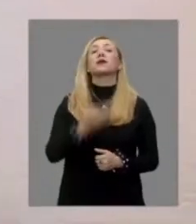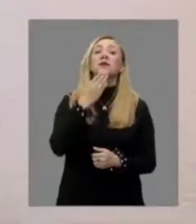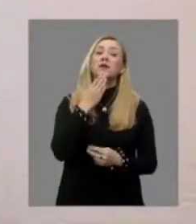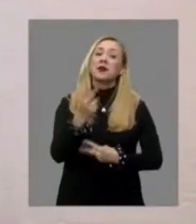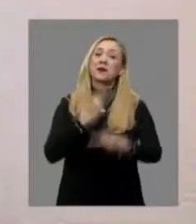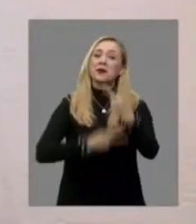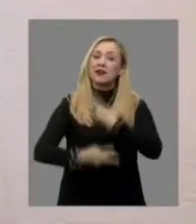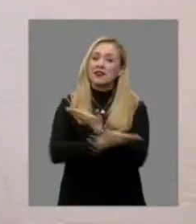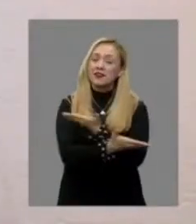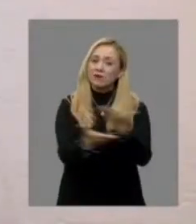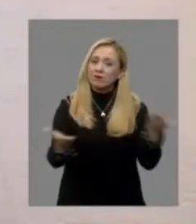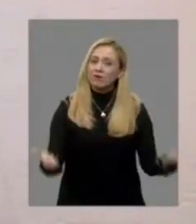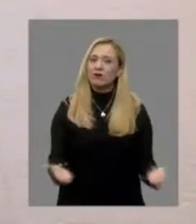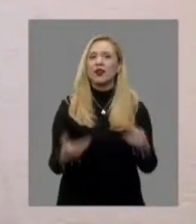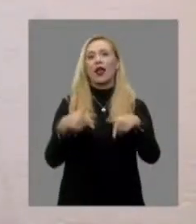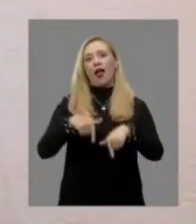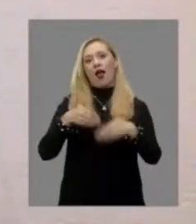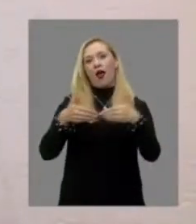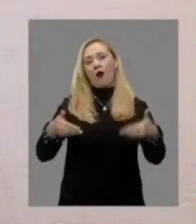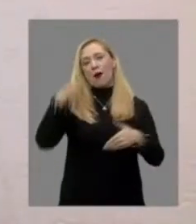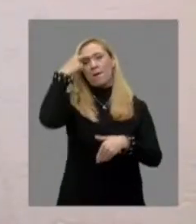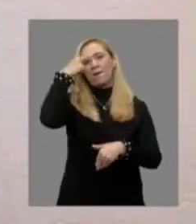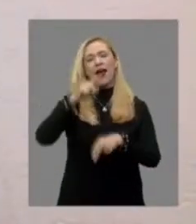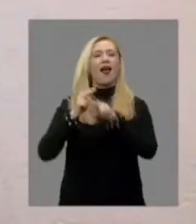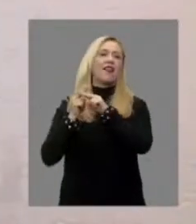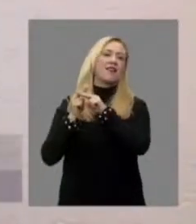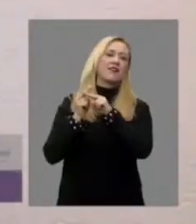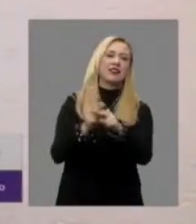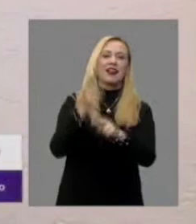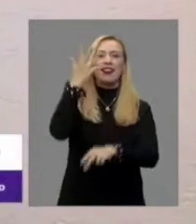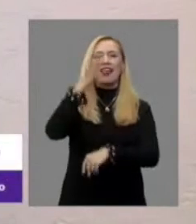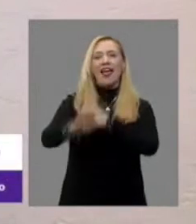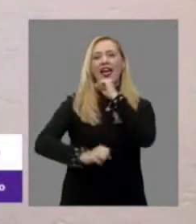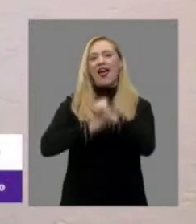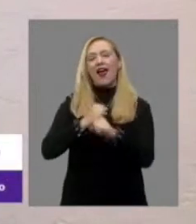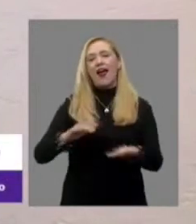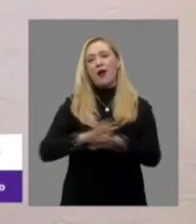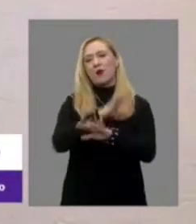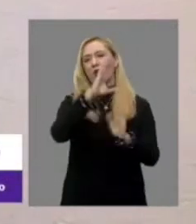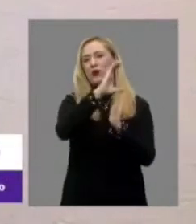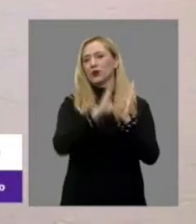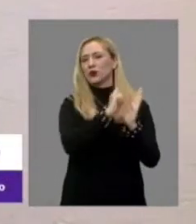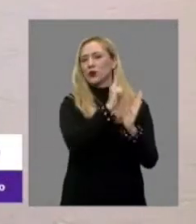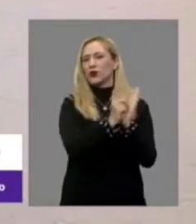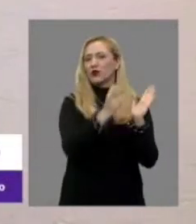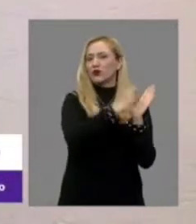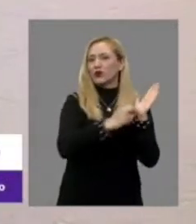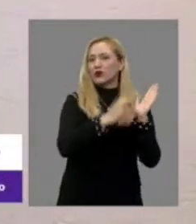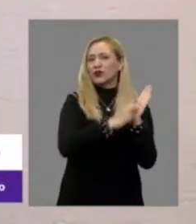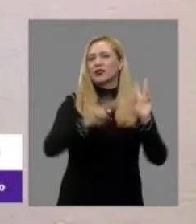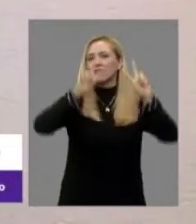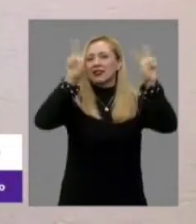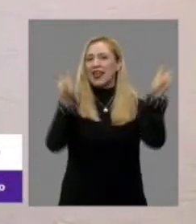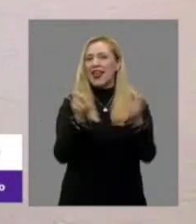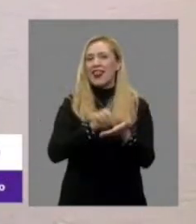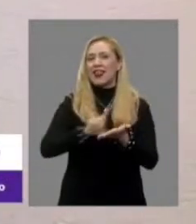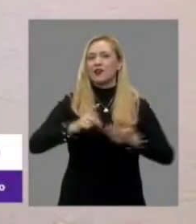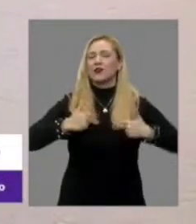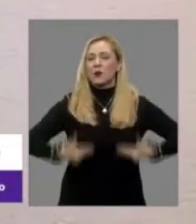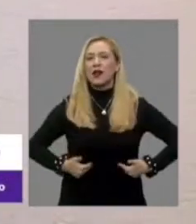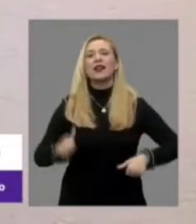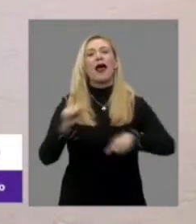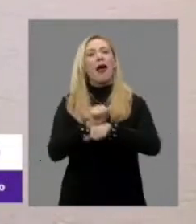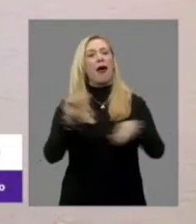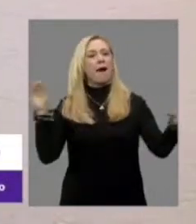Bienvenidos y bienvenidas a una nueva sesión del evento de aniversario de 10 años de la Reforma Constitucional de Derechos Humanos y Amparo. Esta